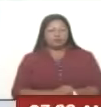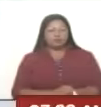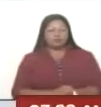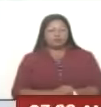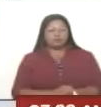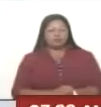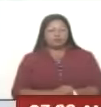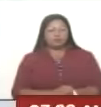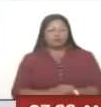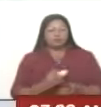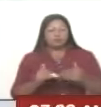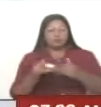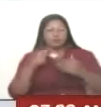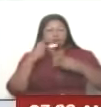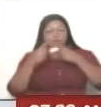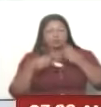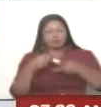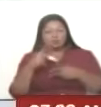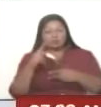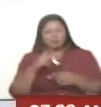política y